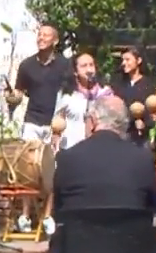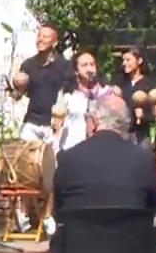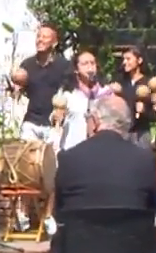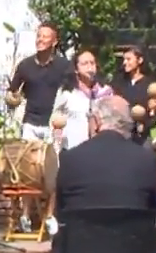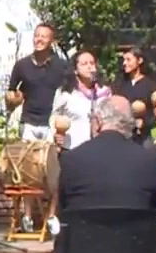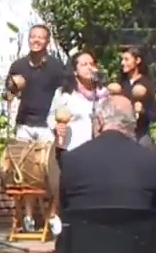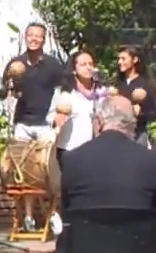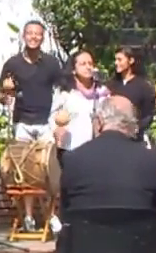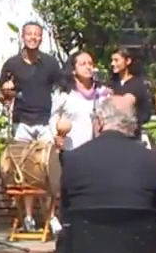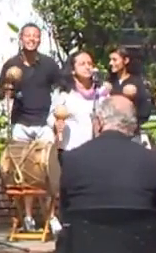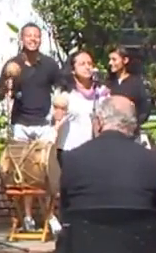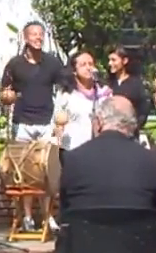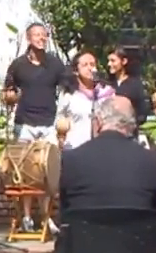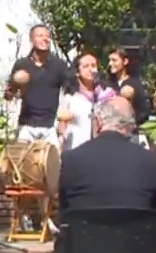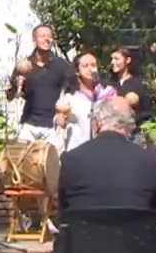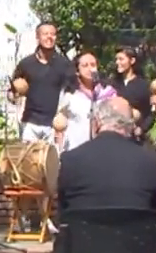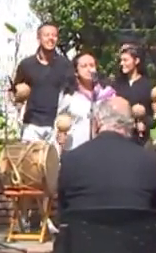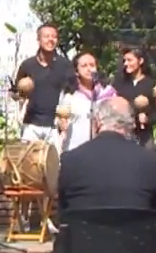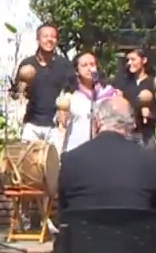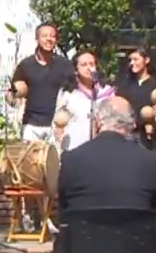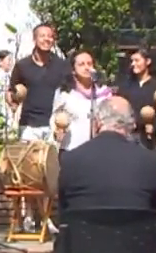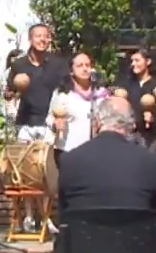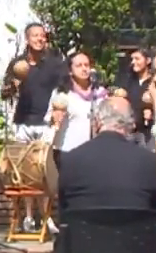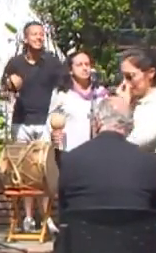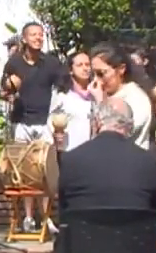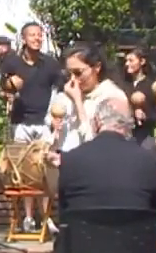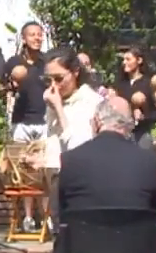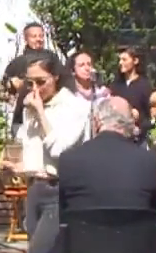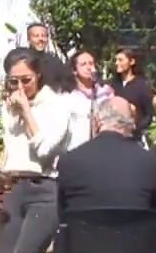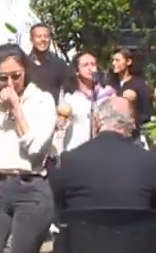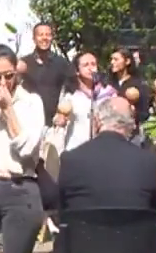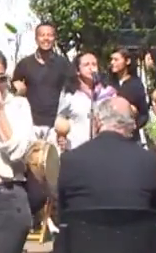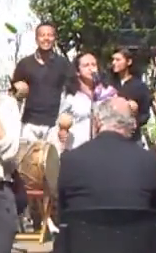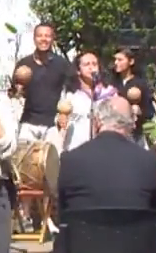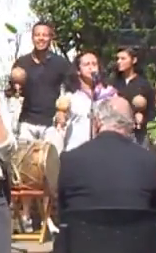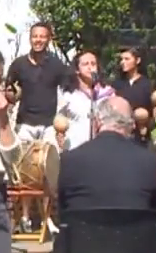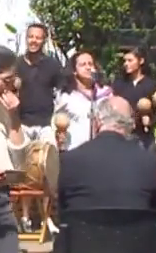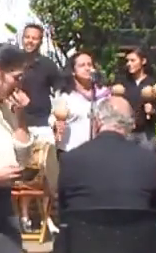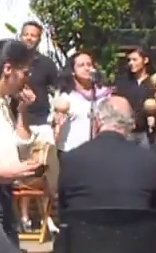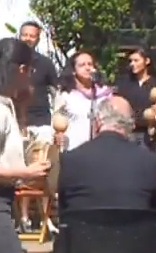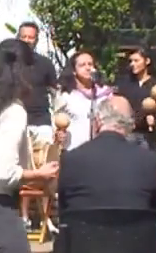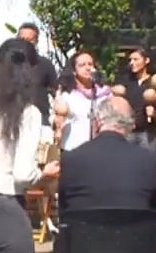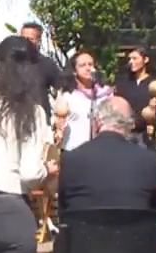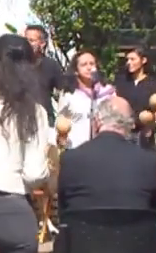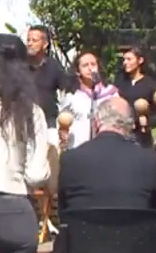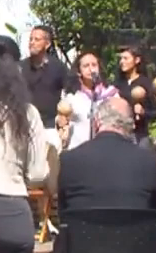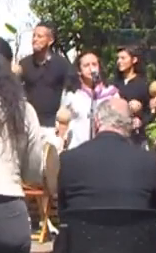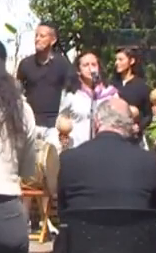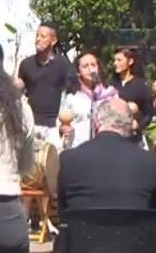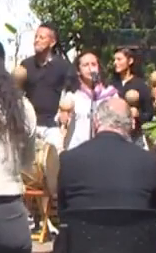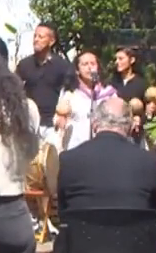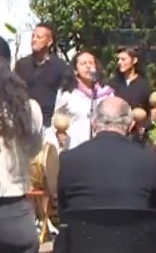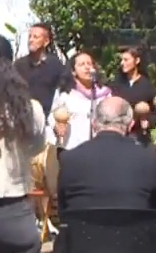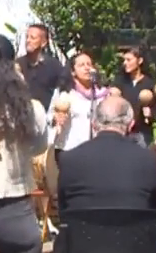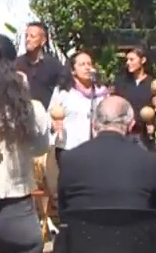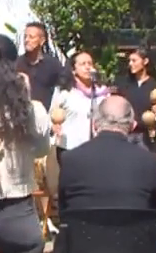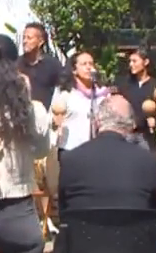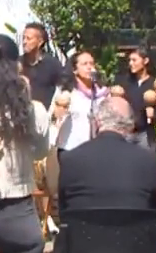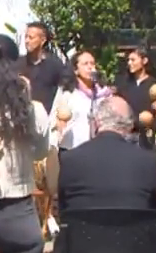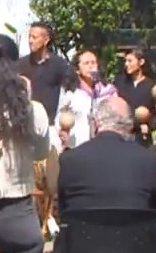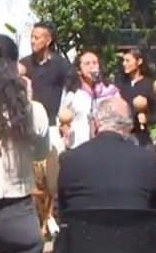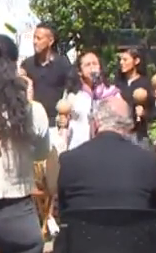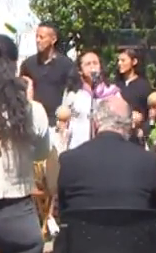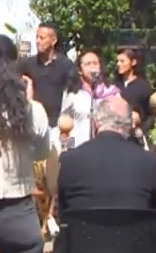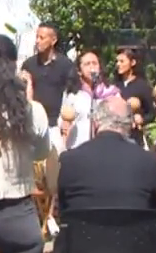me siento como rey de carne brava. La mujer es la que gana y el hombre también toca la voz.